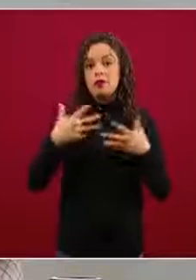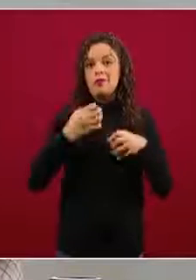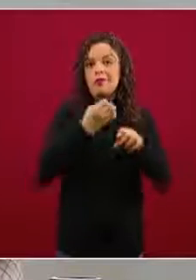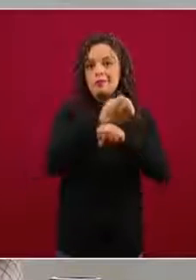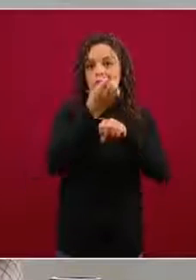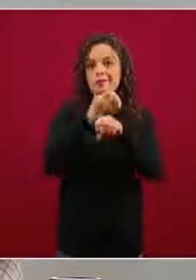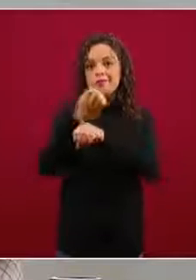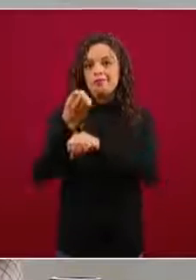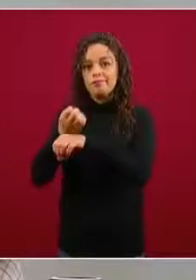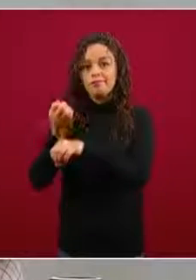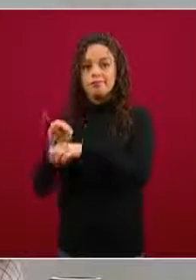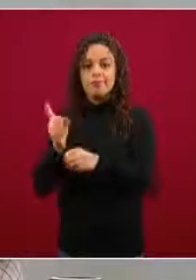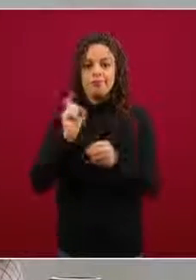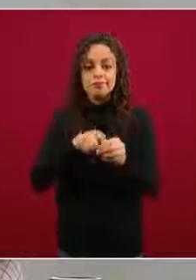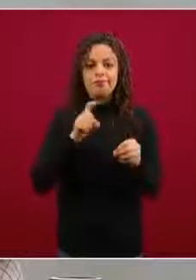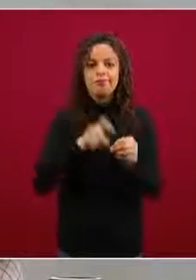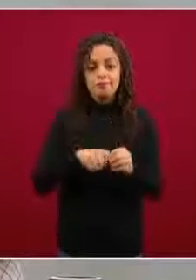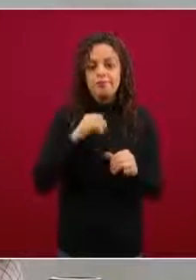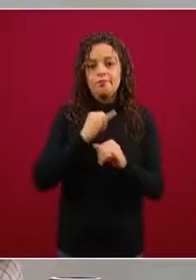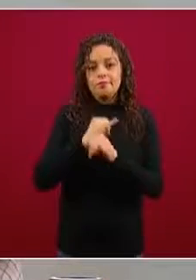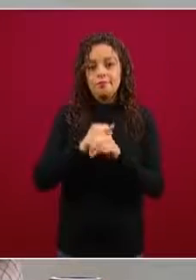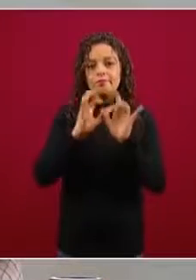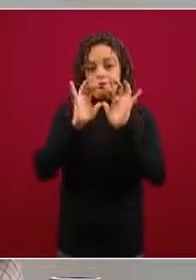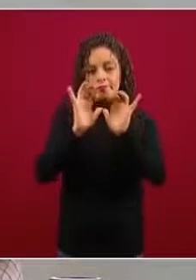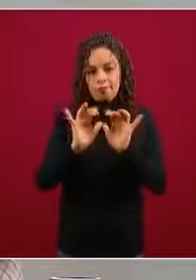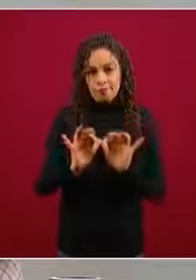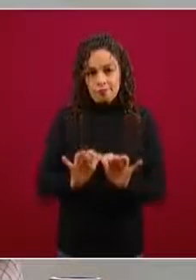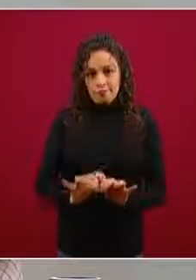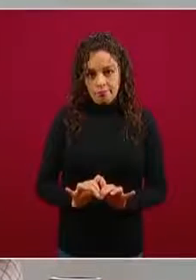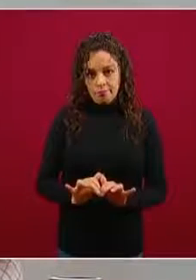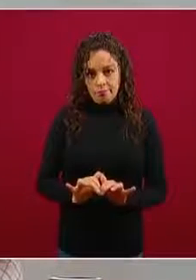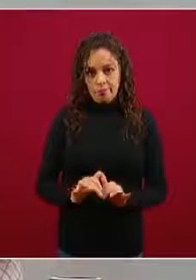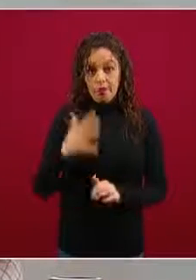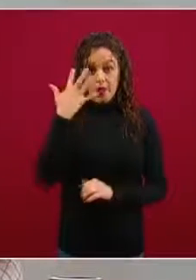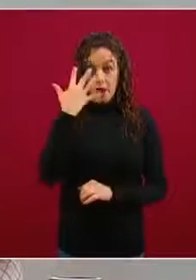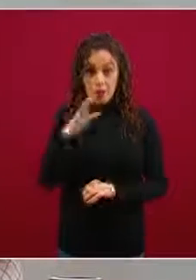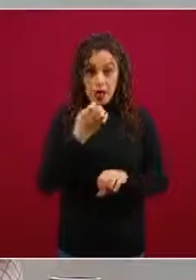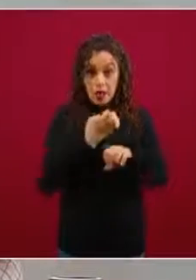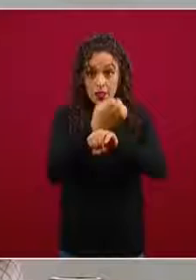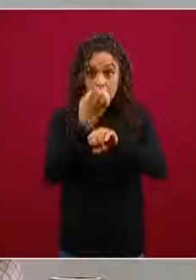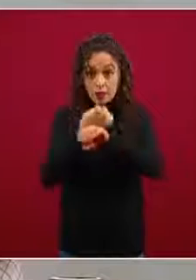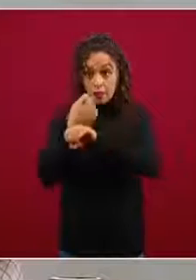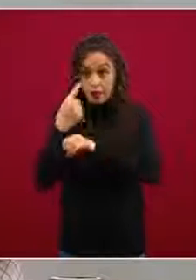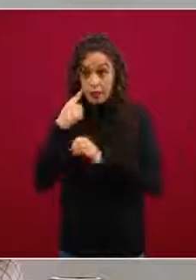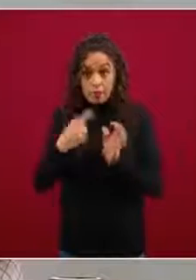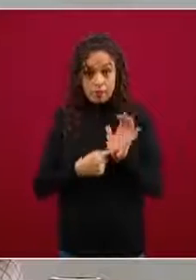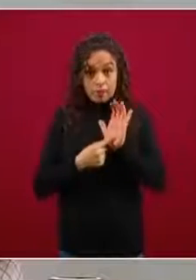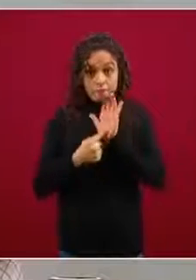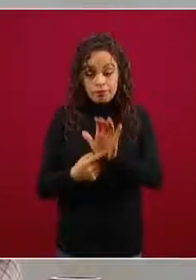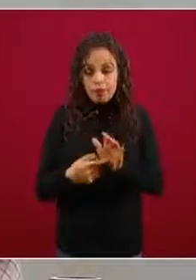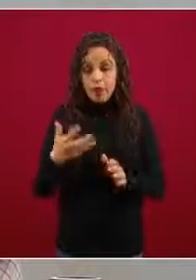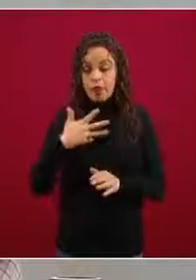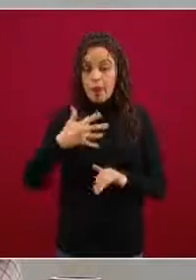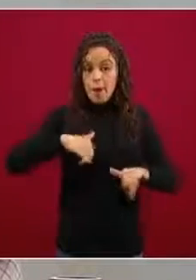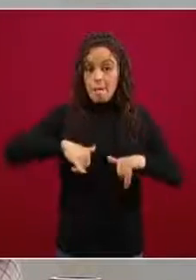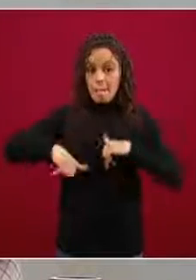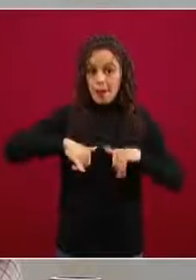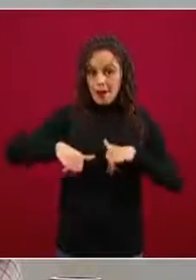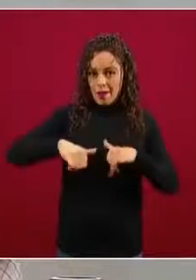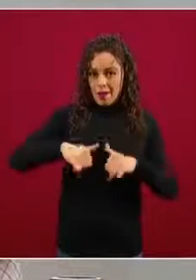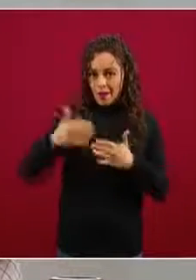estados que están pendientes de reportar. Los 10 estados que vimos en la presentación son aquellos que en el mapa de tasa de